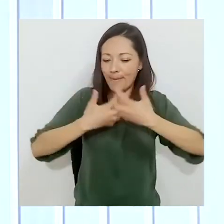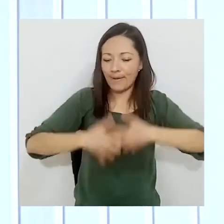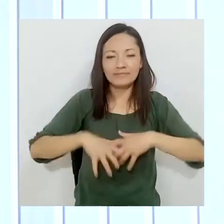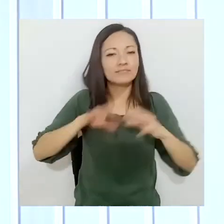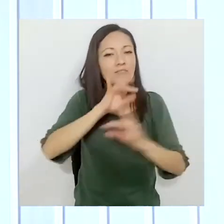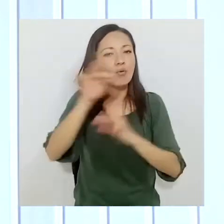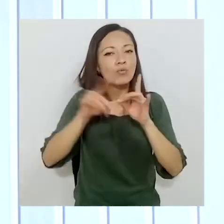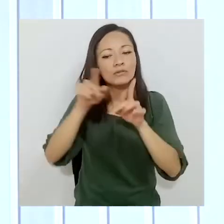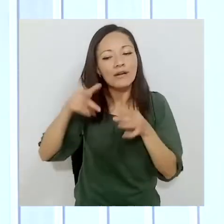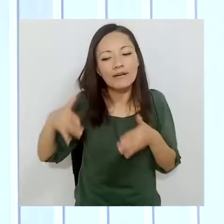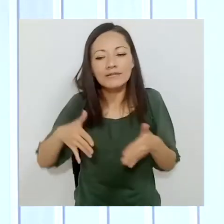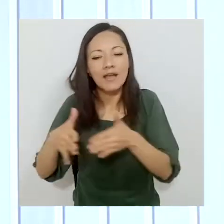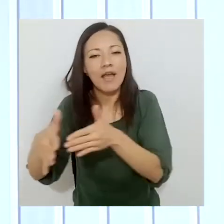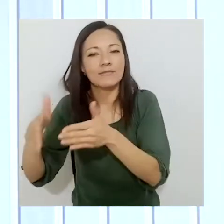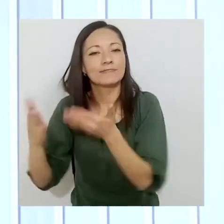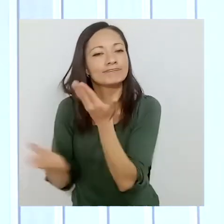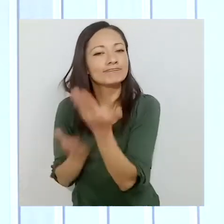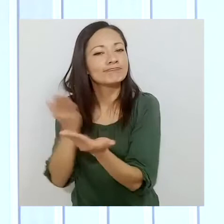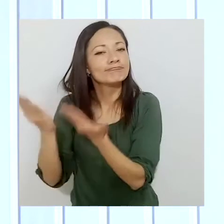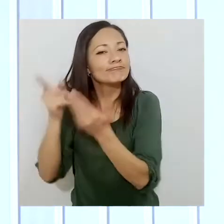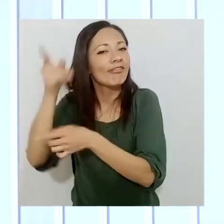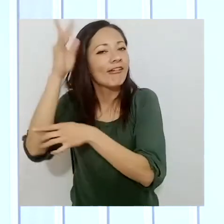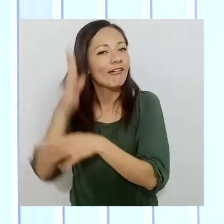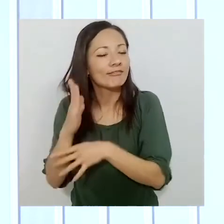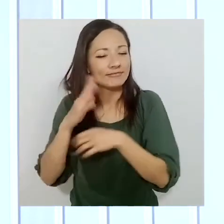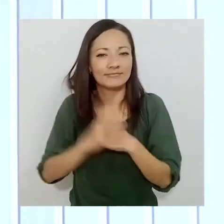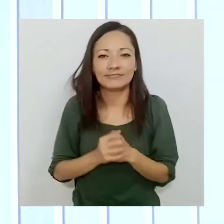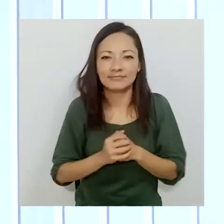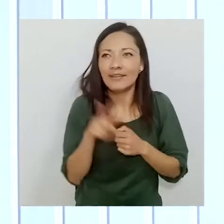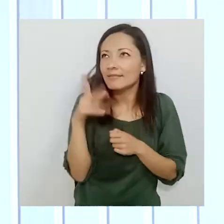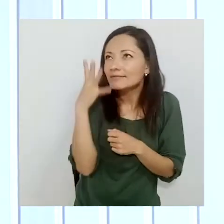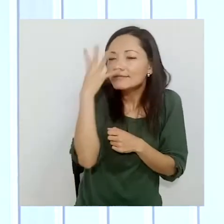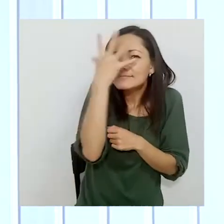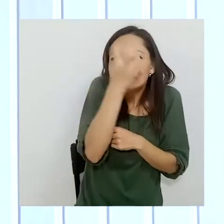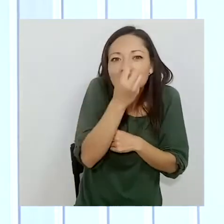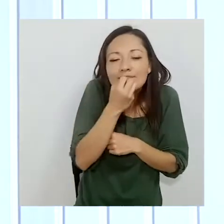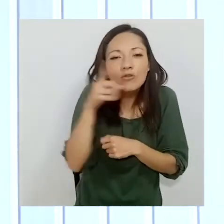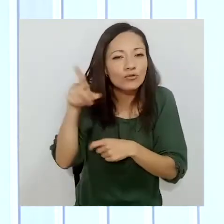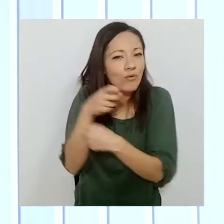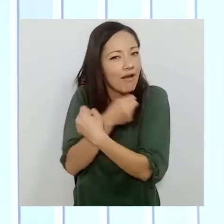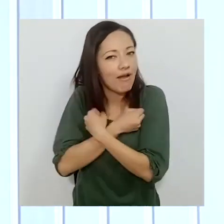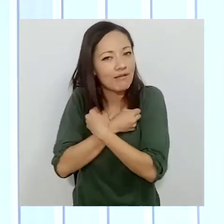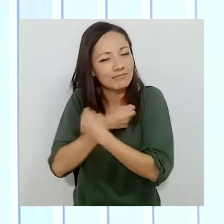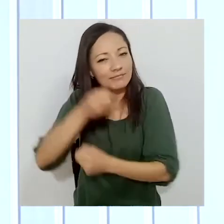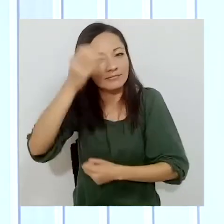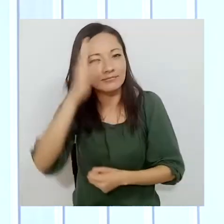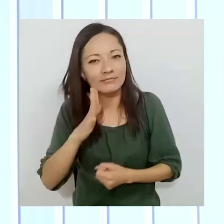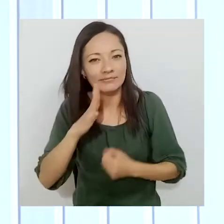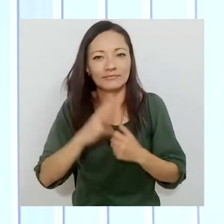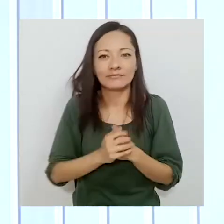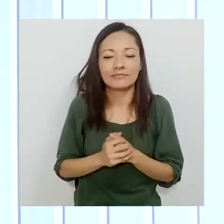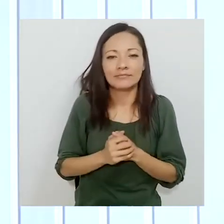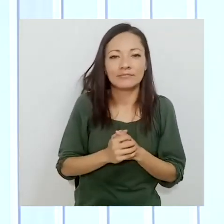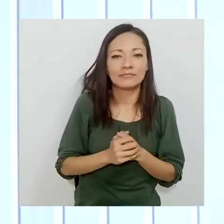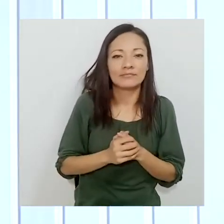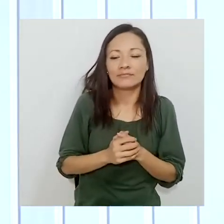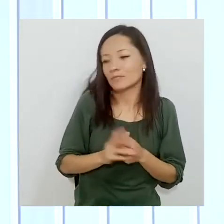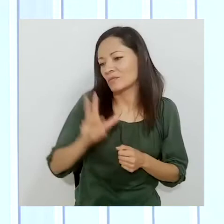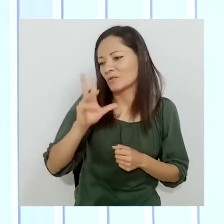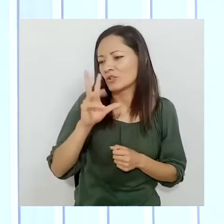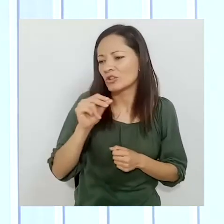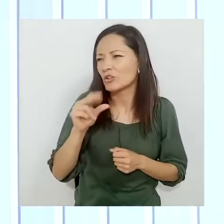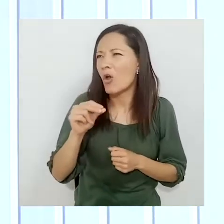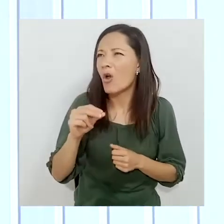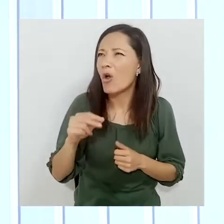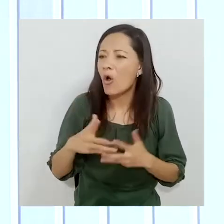camino. Y fíjese que no es una cuestión estática, es demasiado bonito la vida de fe. Porque no es una cuestión estática, es una cuestión que